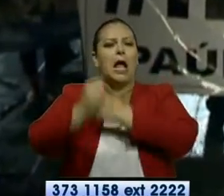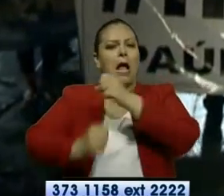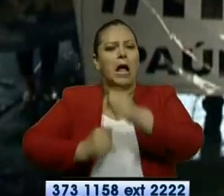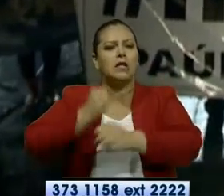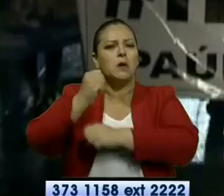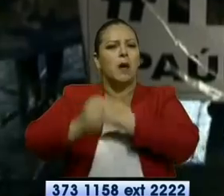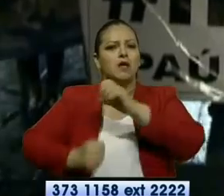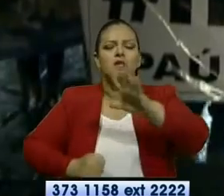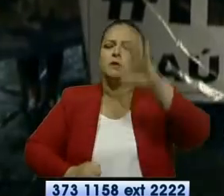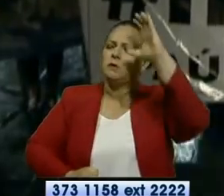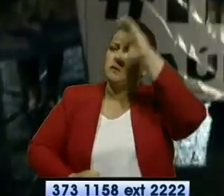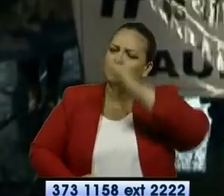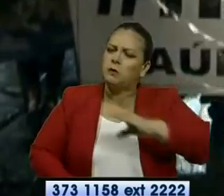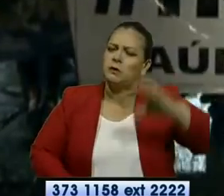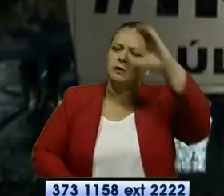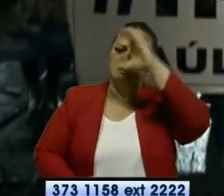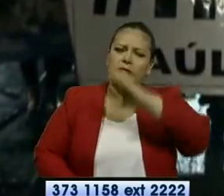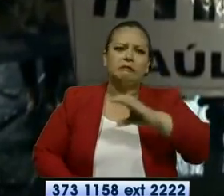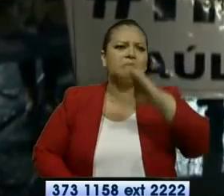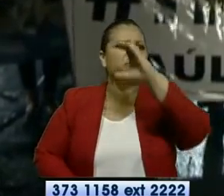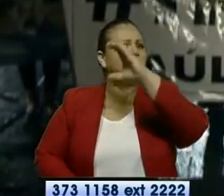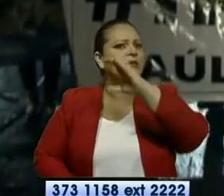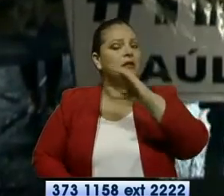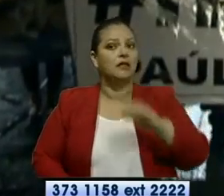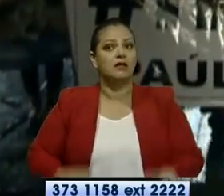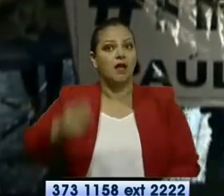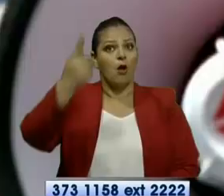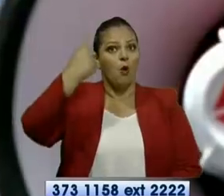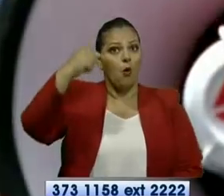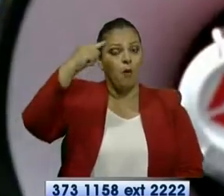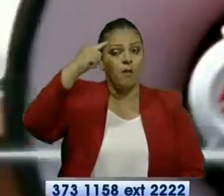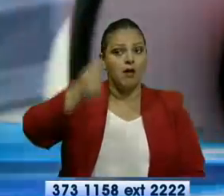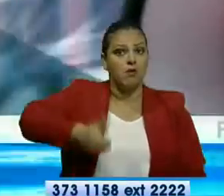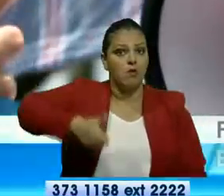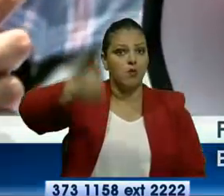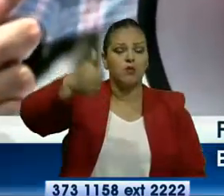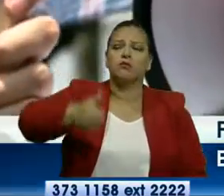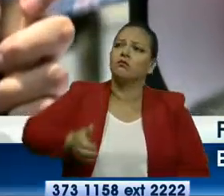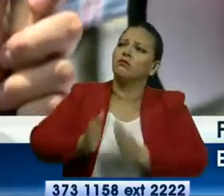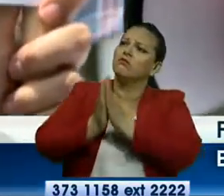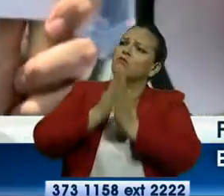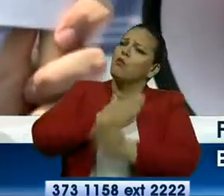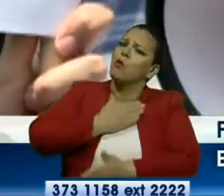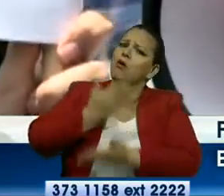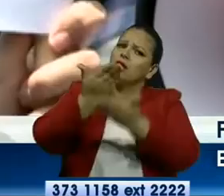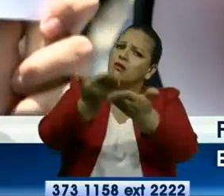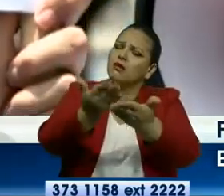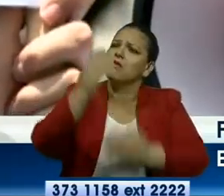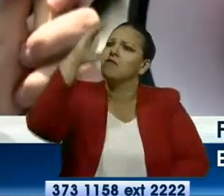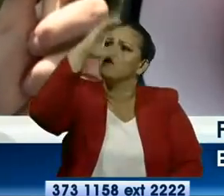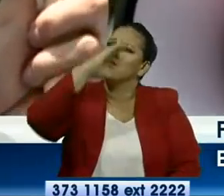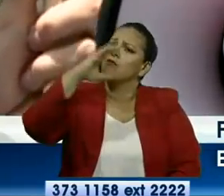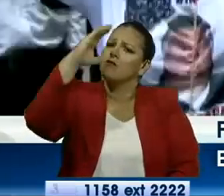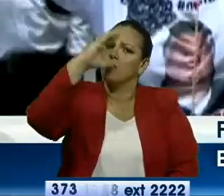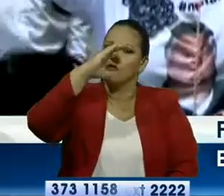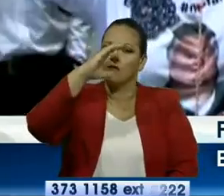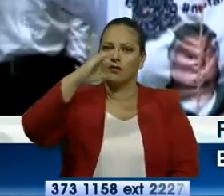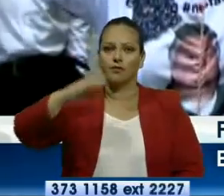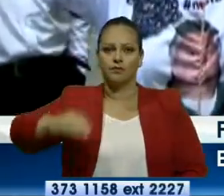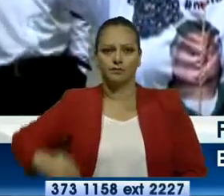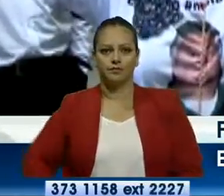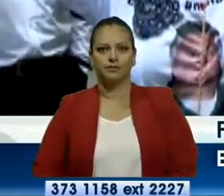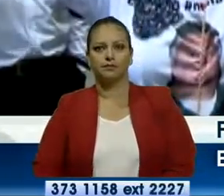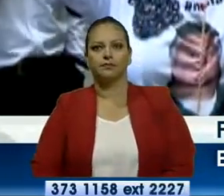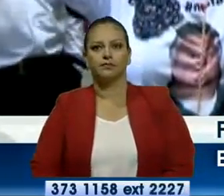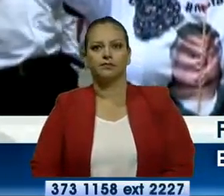Fue el secuestro de tres integrantes del equipo periodístico de Diario El Comercio, Efraín, Javier y Paul, el que les hizo romper su silencio. Se trata